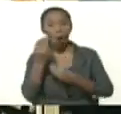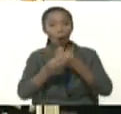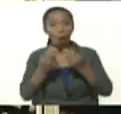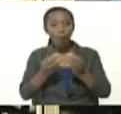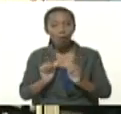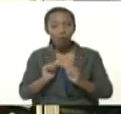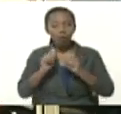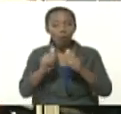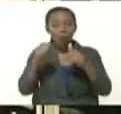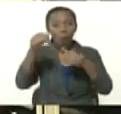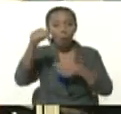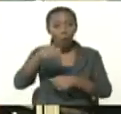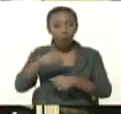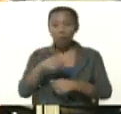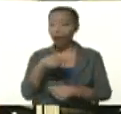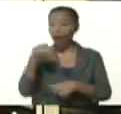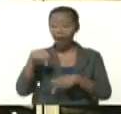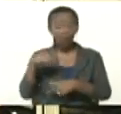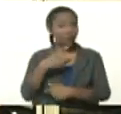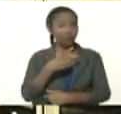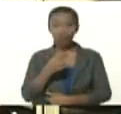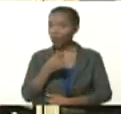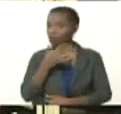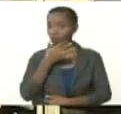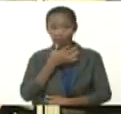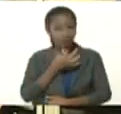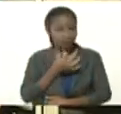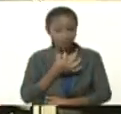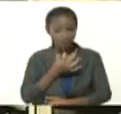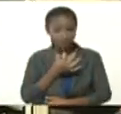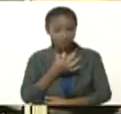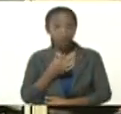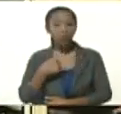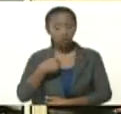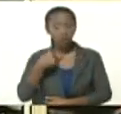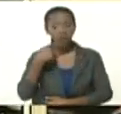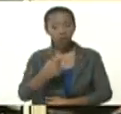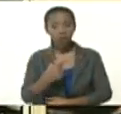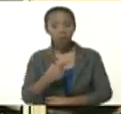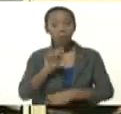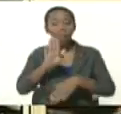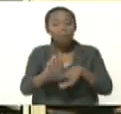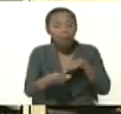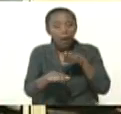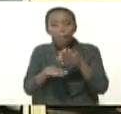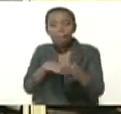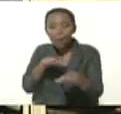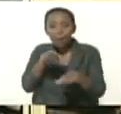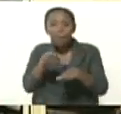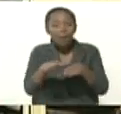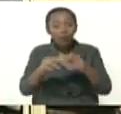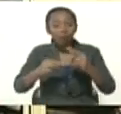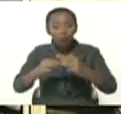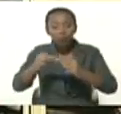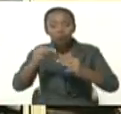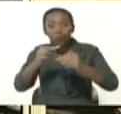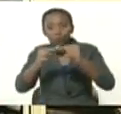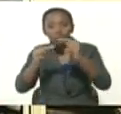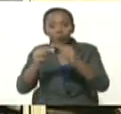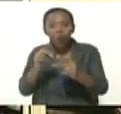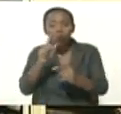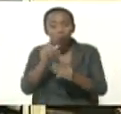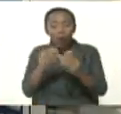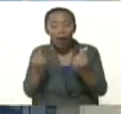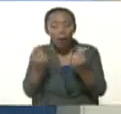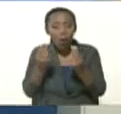arranca hoy. Esto no es fácil, lo digo. Es paso a paso que vamos, construyendo una